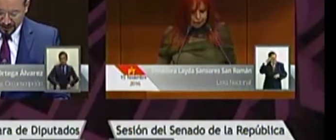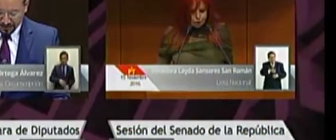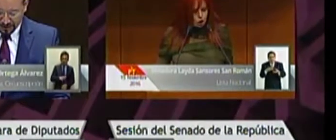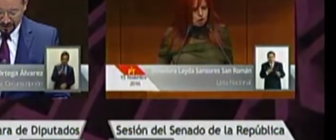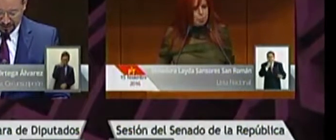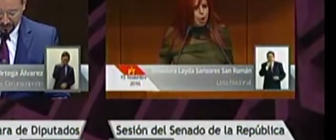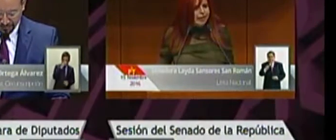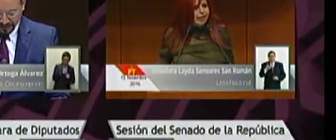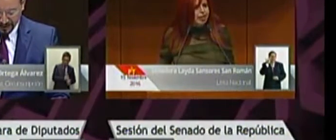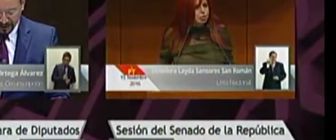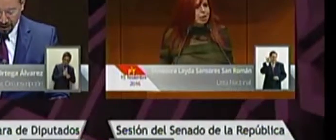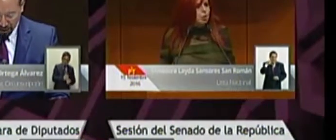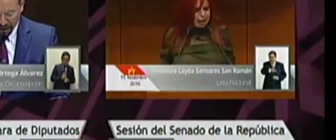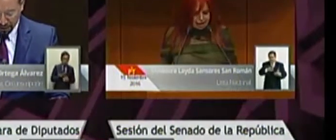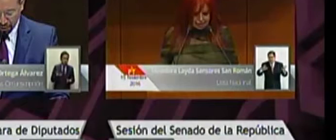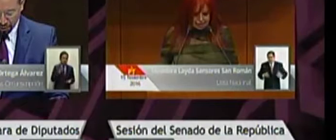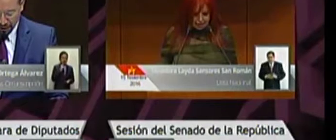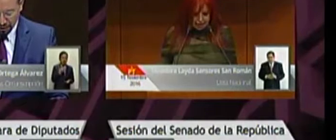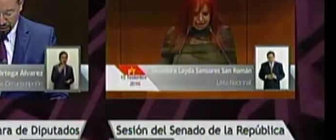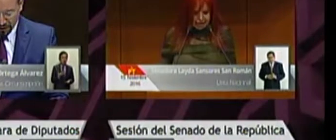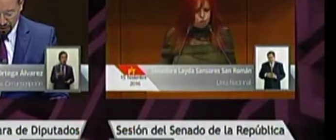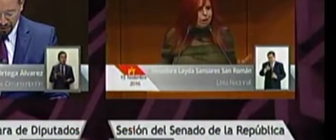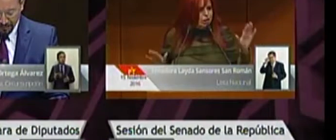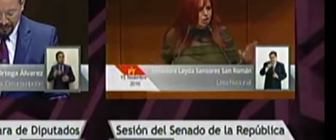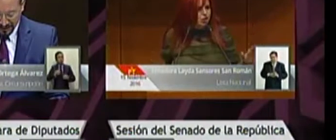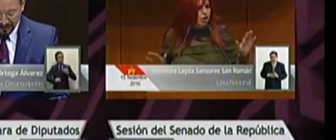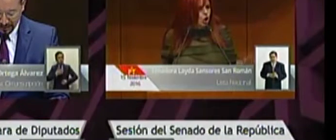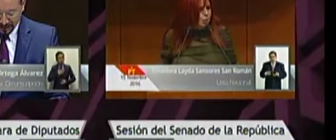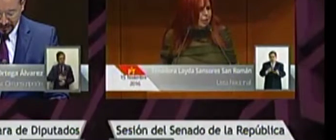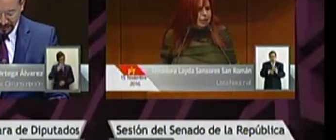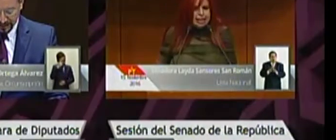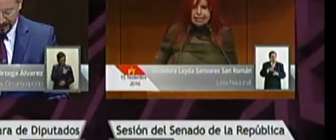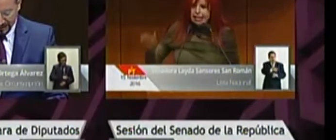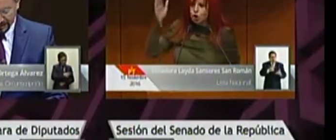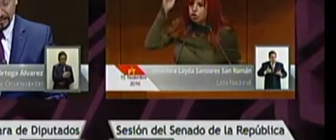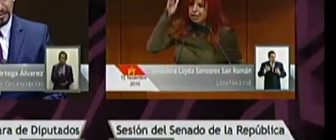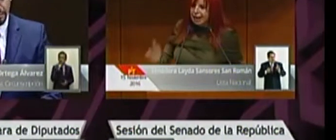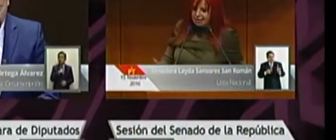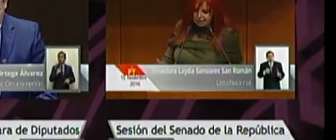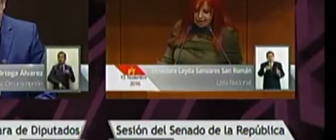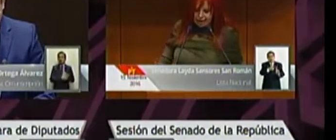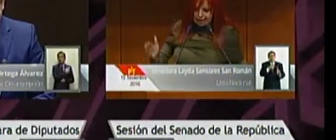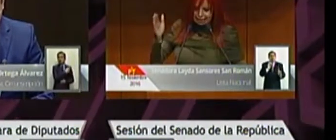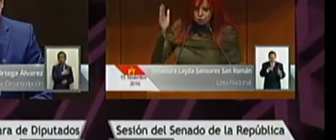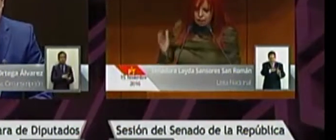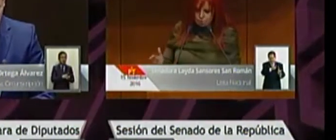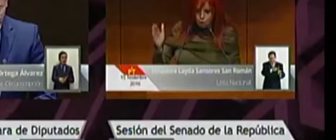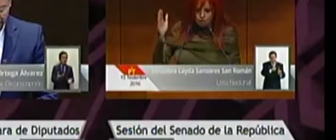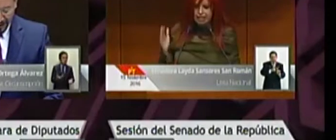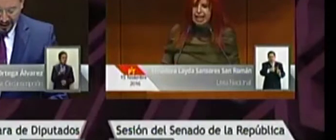la ineficacia administrativa, que hacen nugatorio los derechos ciudadanos más elementales, desalientan la inversión pública